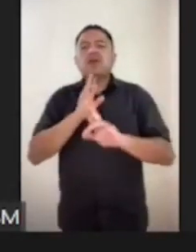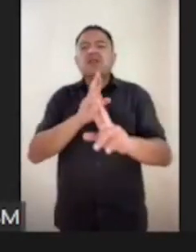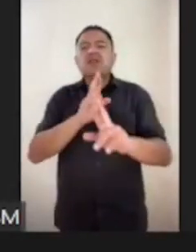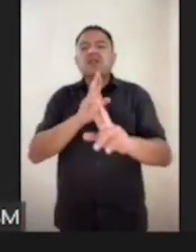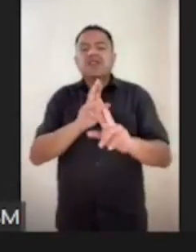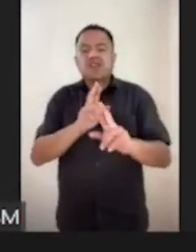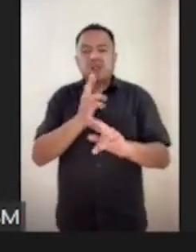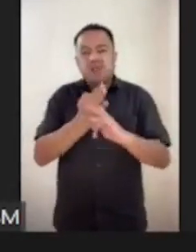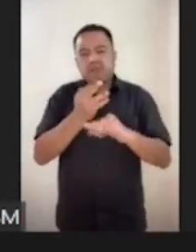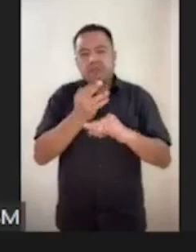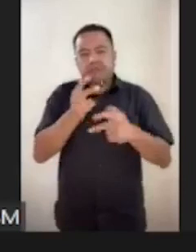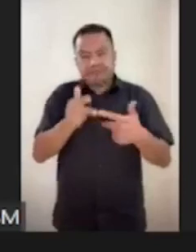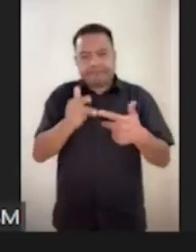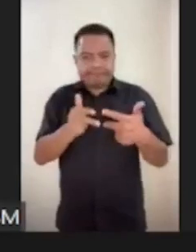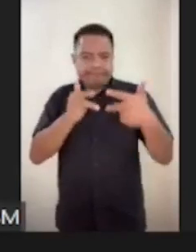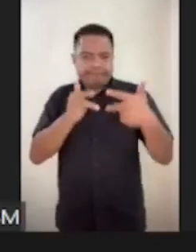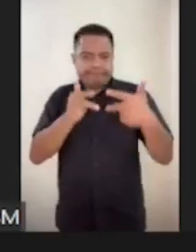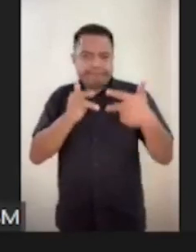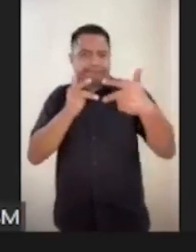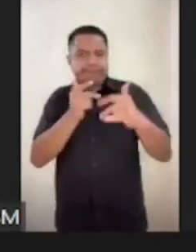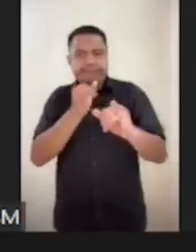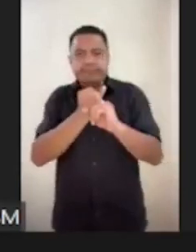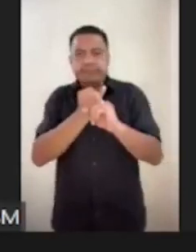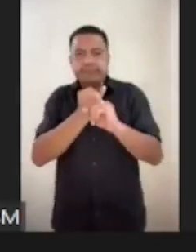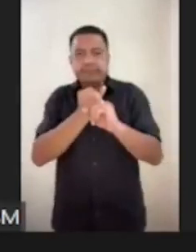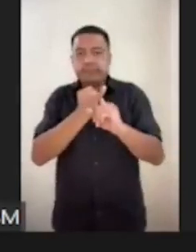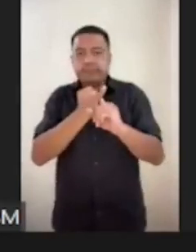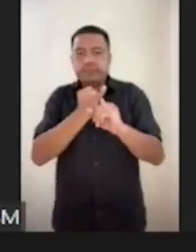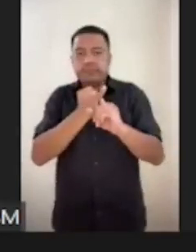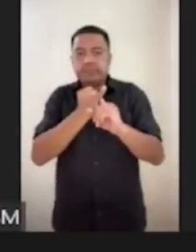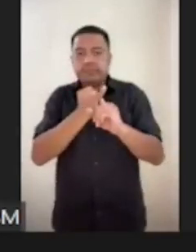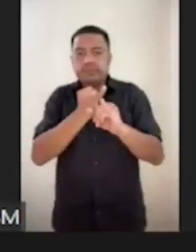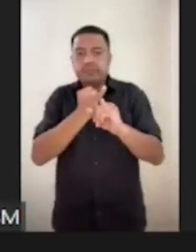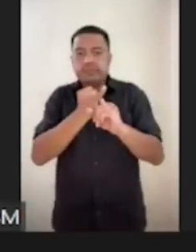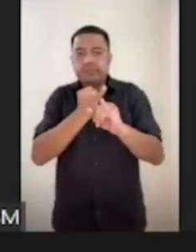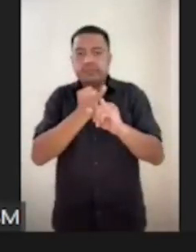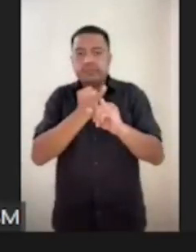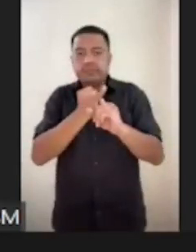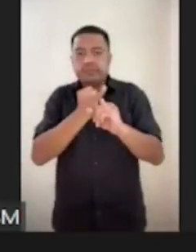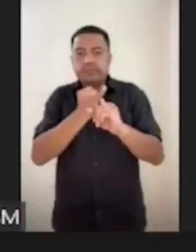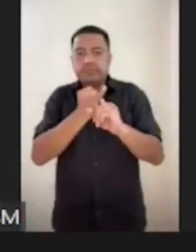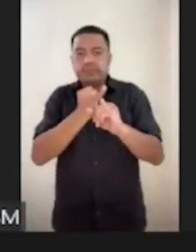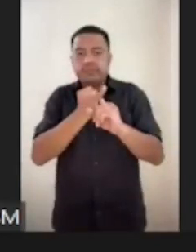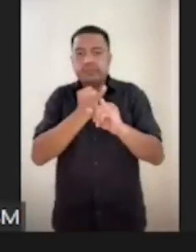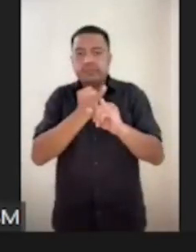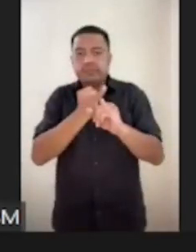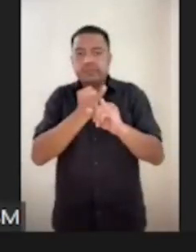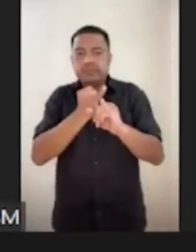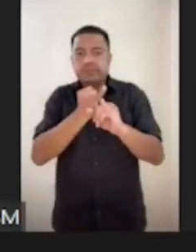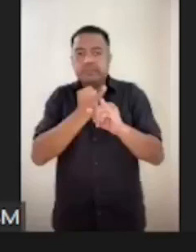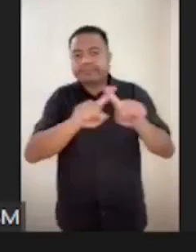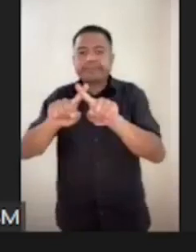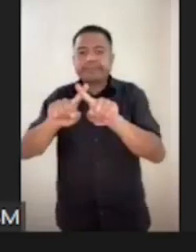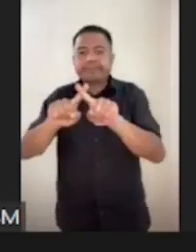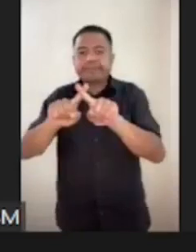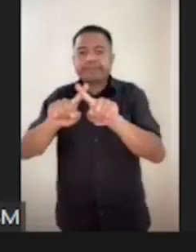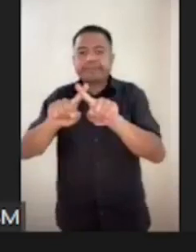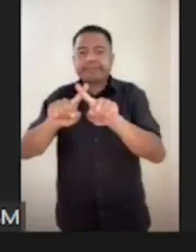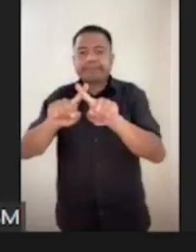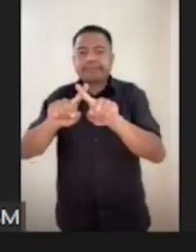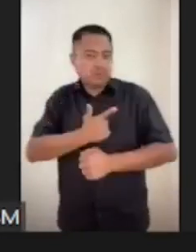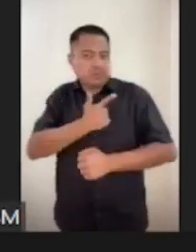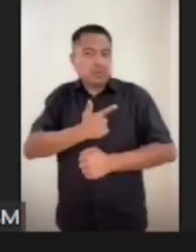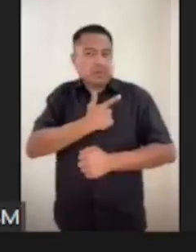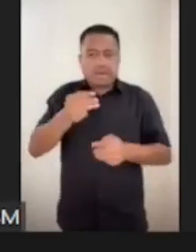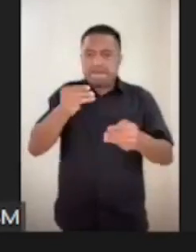presencial. Agradezco a quienes nos siguen desde nuestras plataformas digitales. Saludo cordialmente